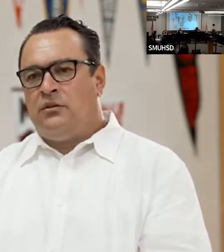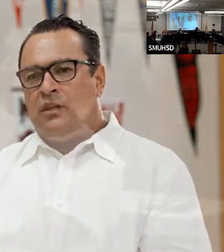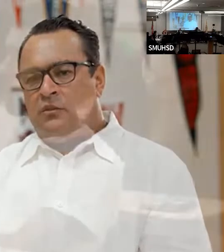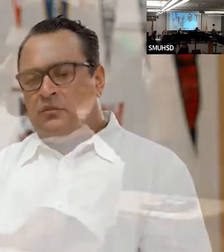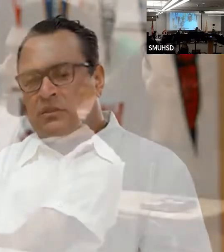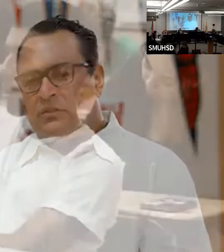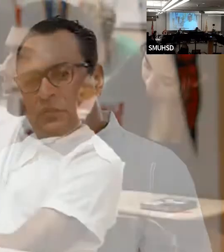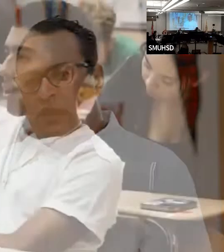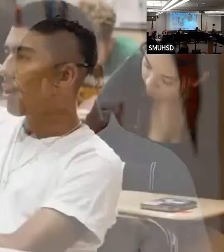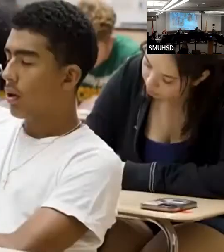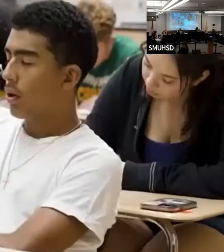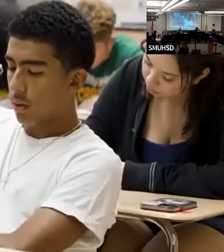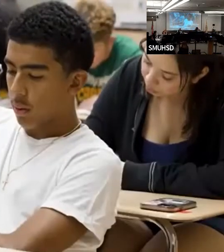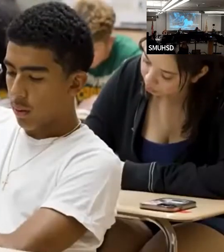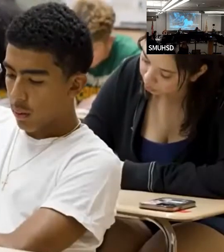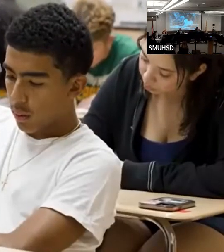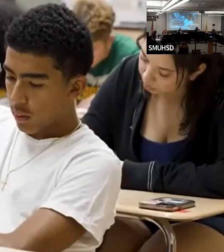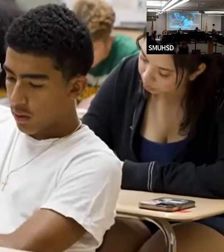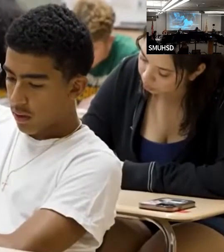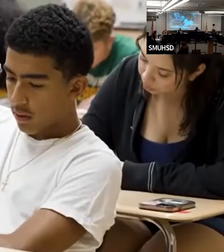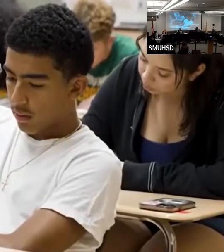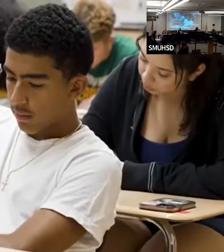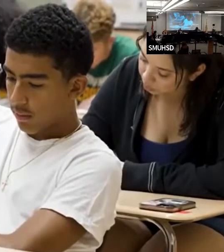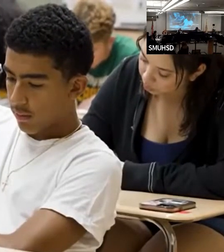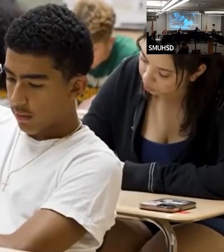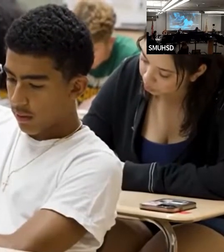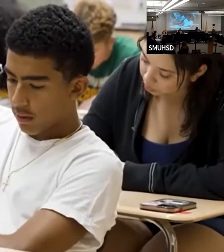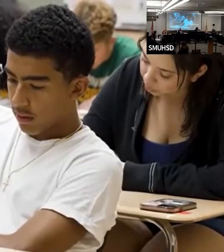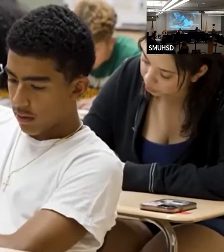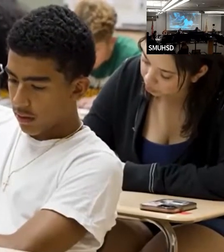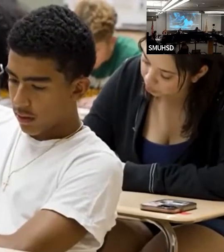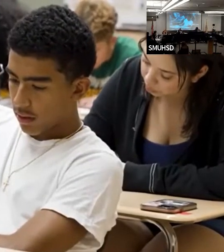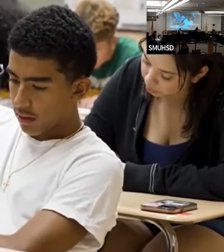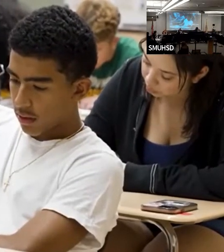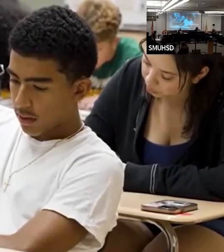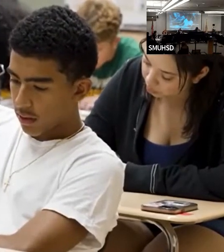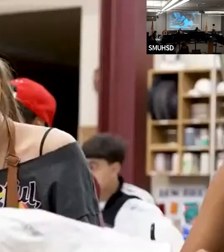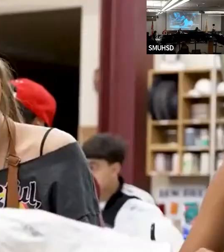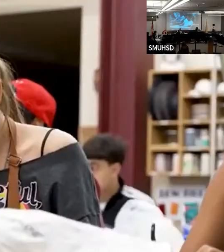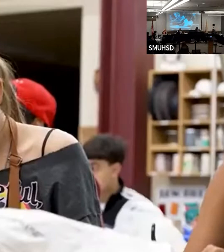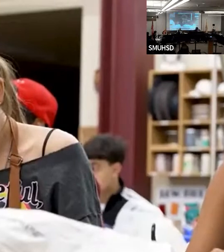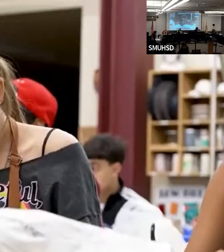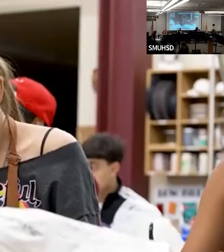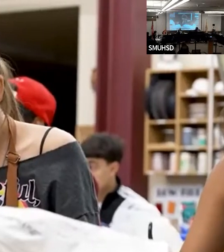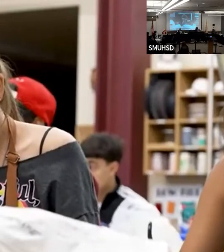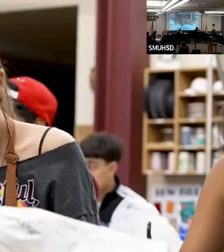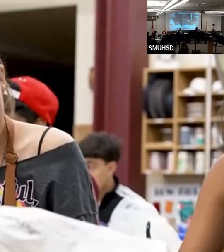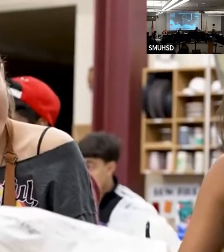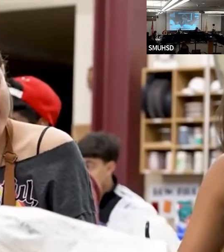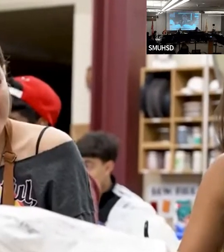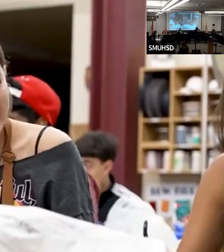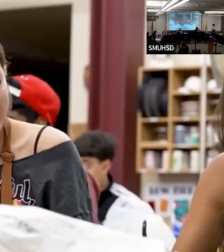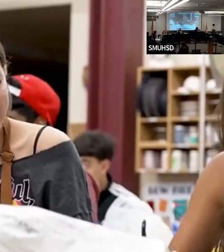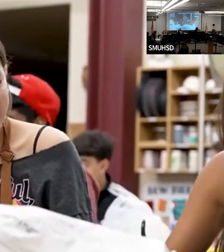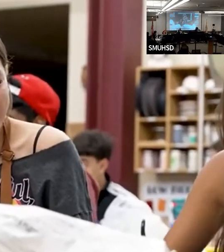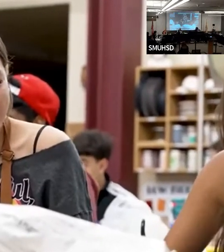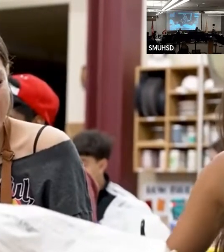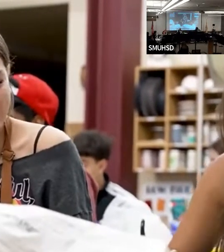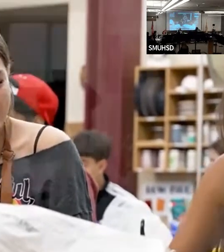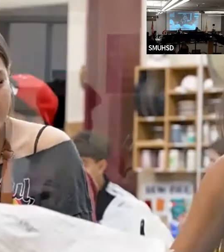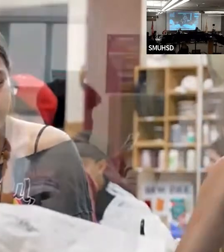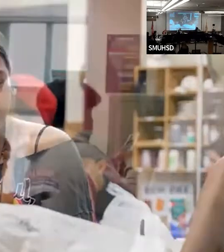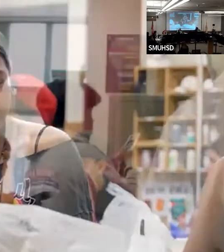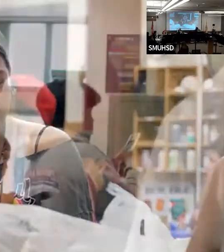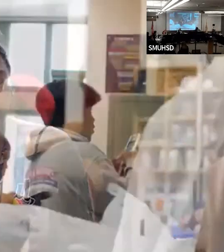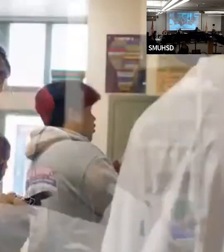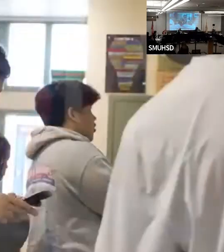alegría es de los estudiantes, porque entre ellos mismos son un apoyo que tienen aquí en la comunidad de Cappuccino, y también es algo